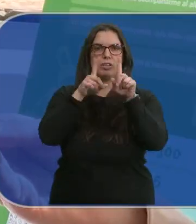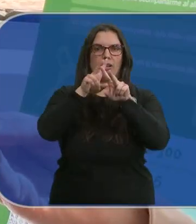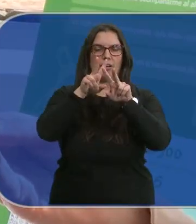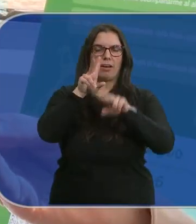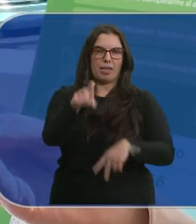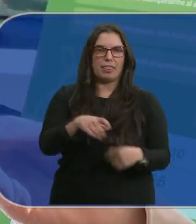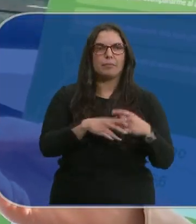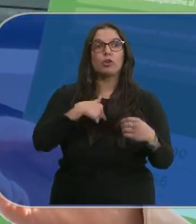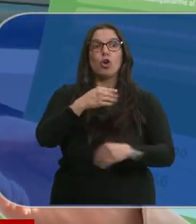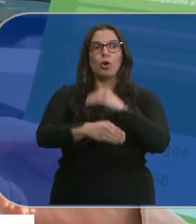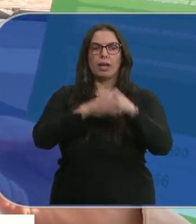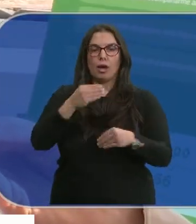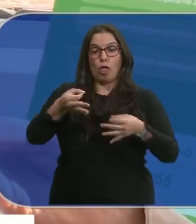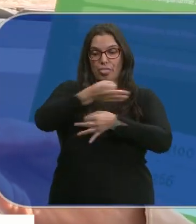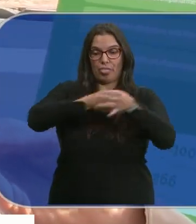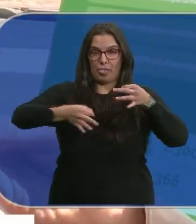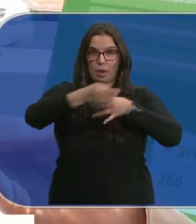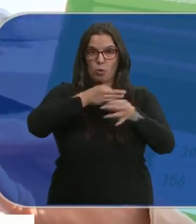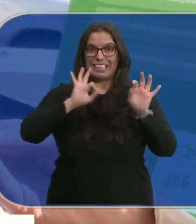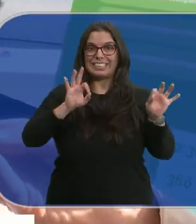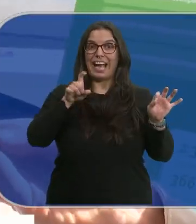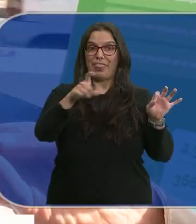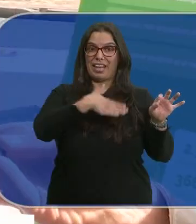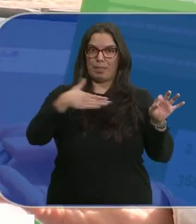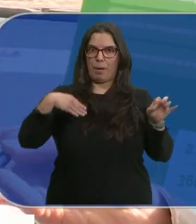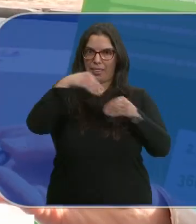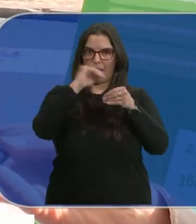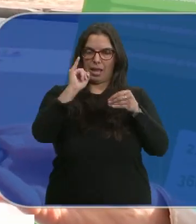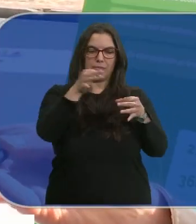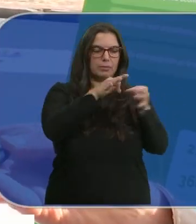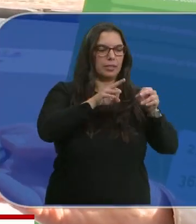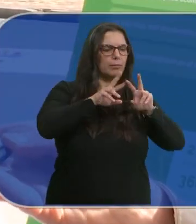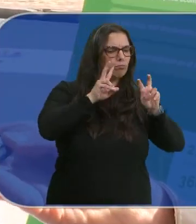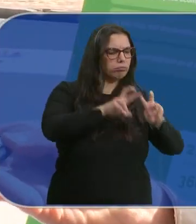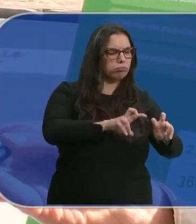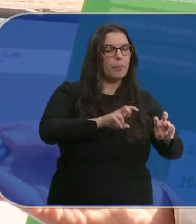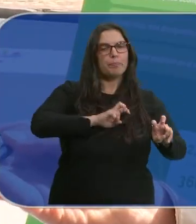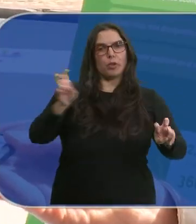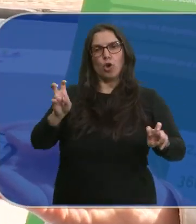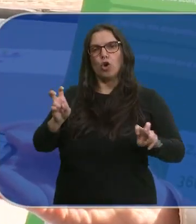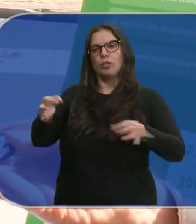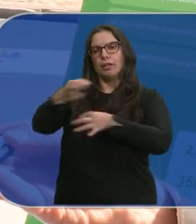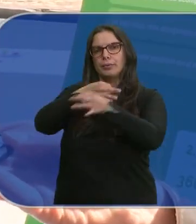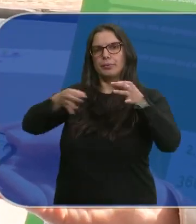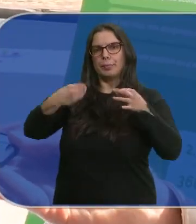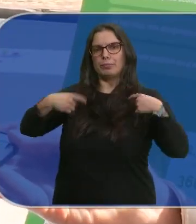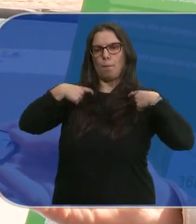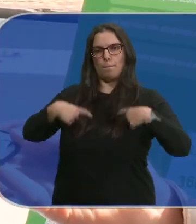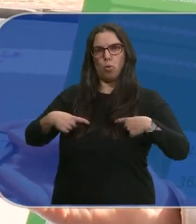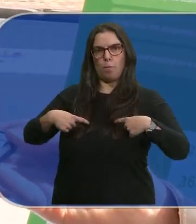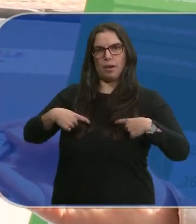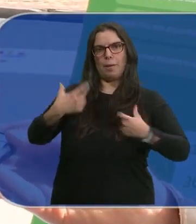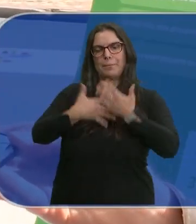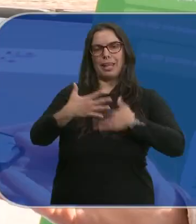que hago es cultivar unas células de cáncer de mama y tengo otra línea celular de epitelio pulmonar